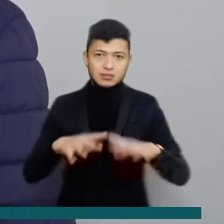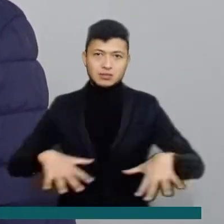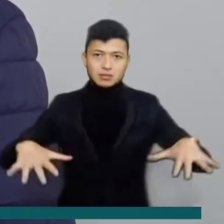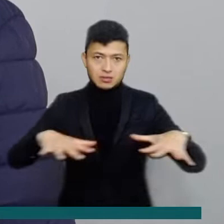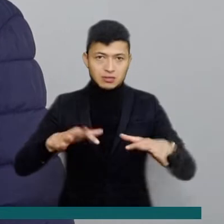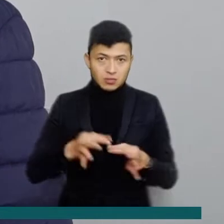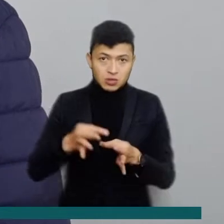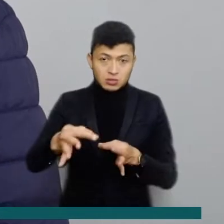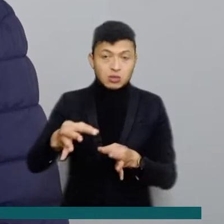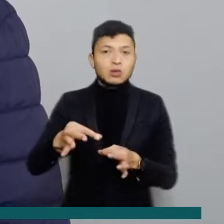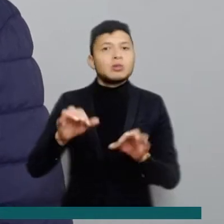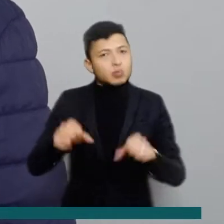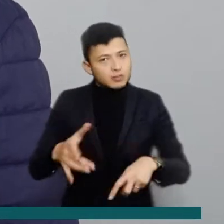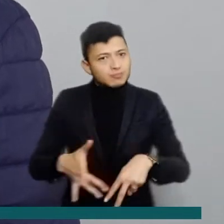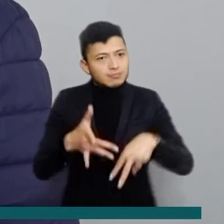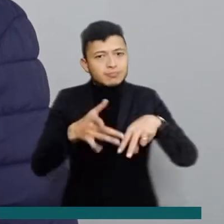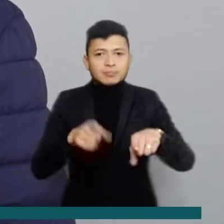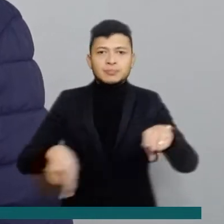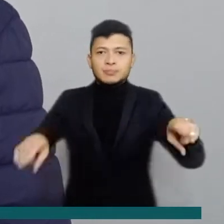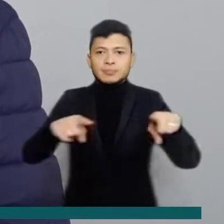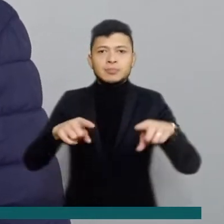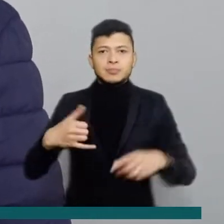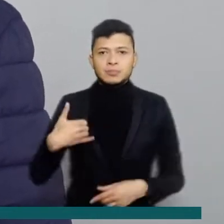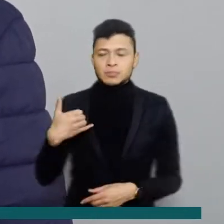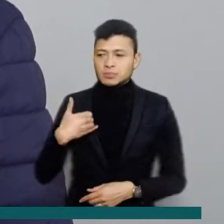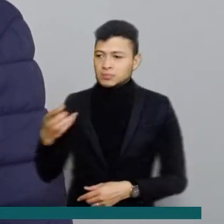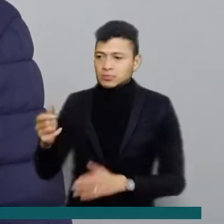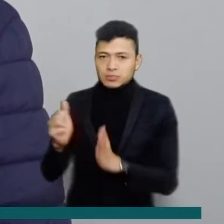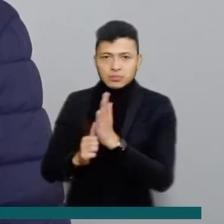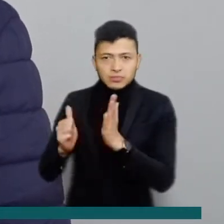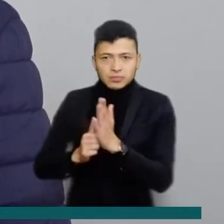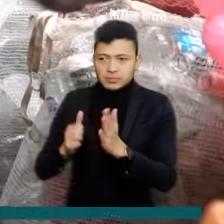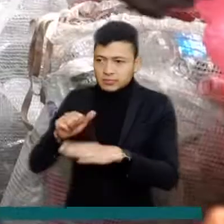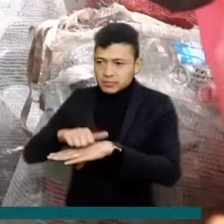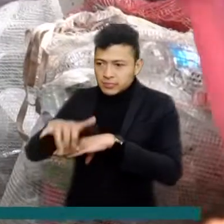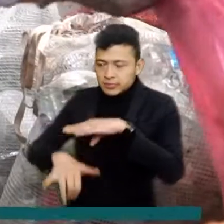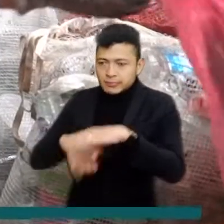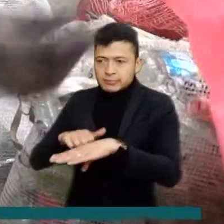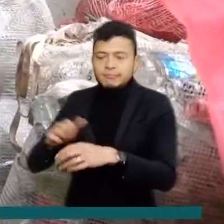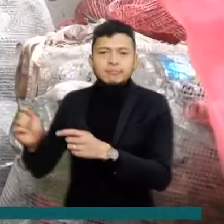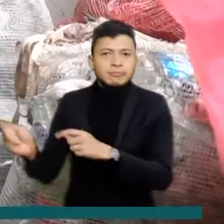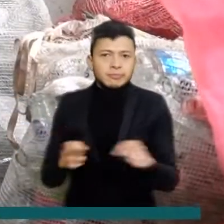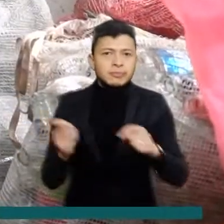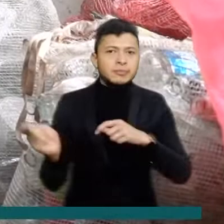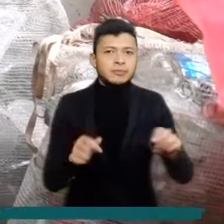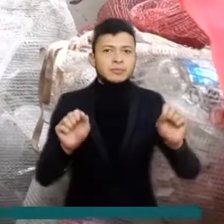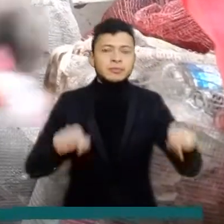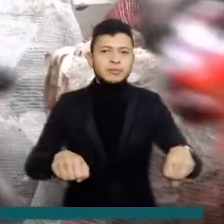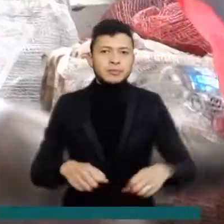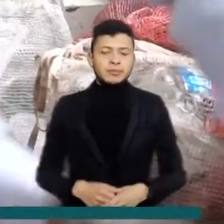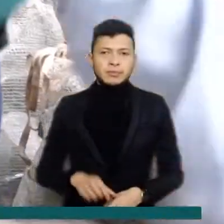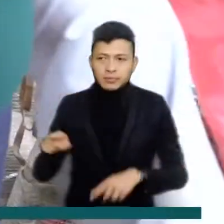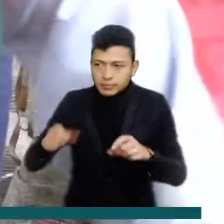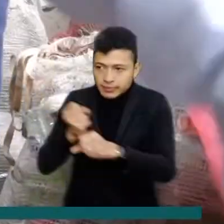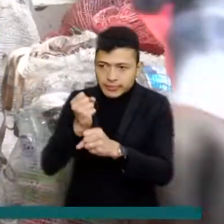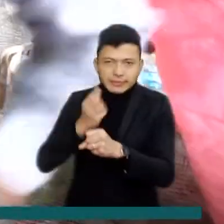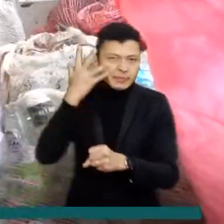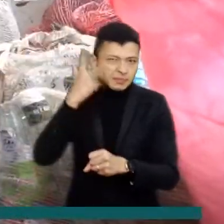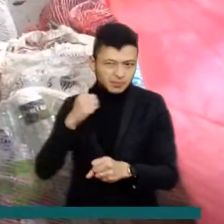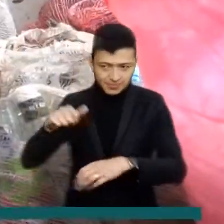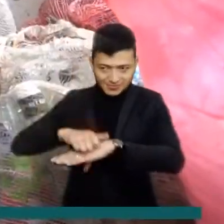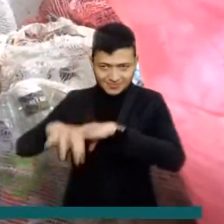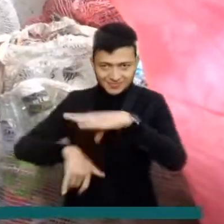que incentiven a sus muchachos a llevar todo el material aprovechable. Aquellos que llevan a cabo esta labor diariamente conocen